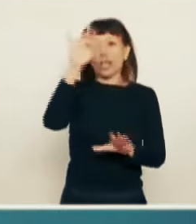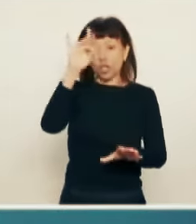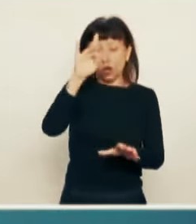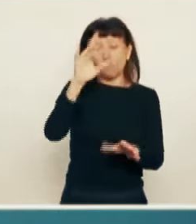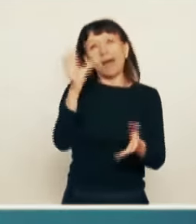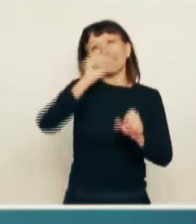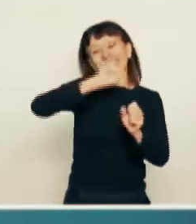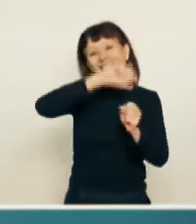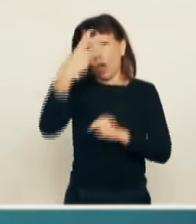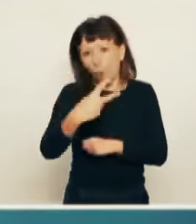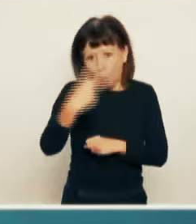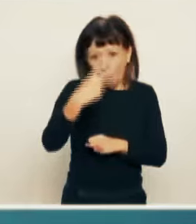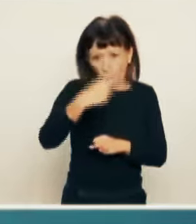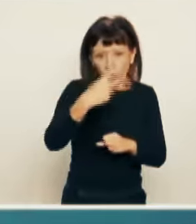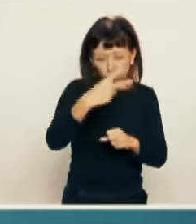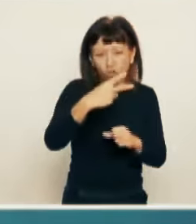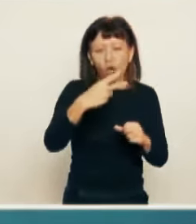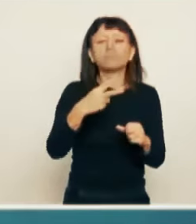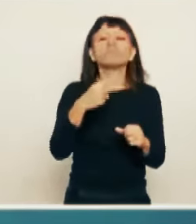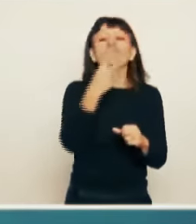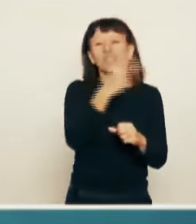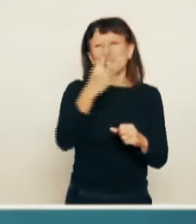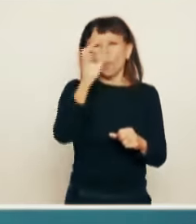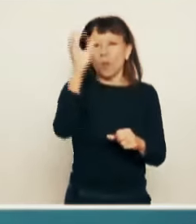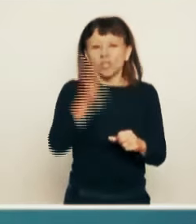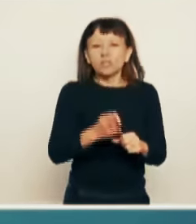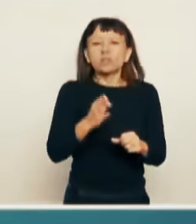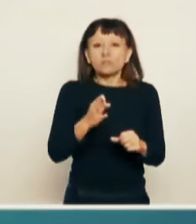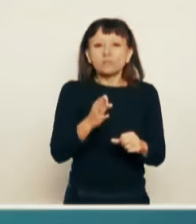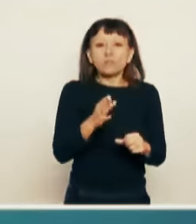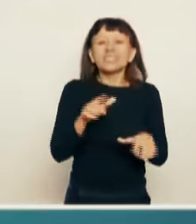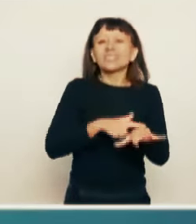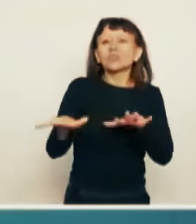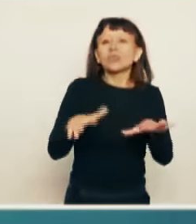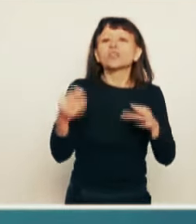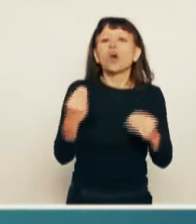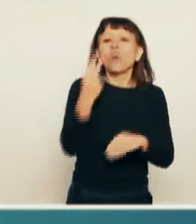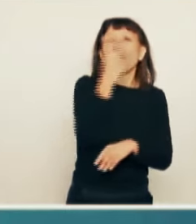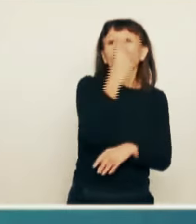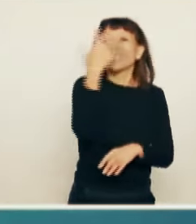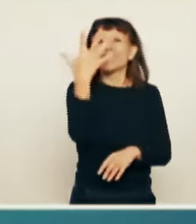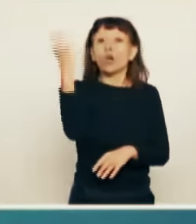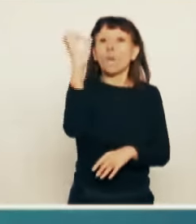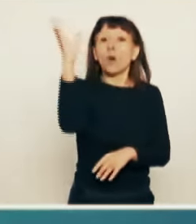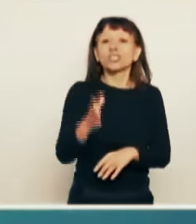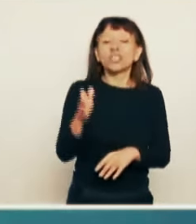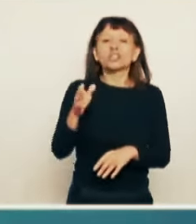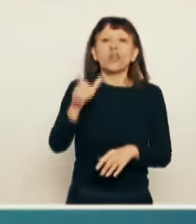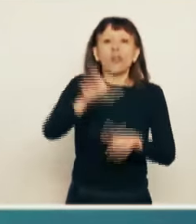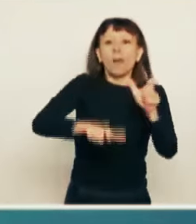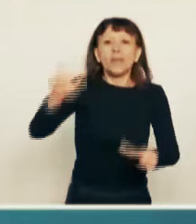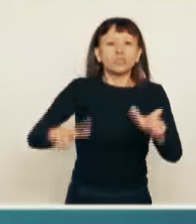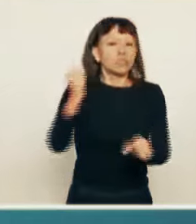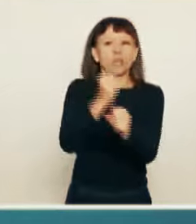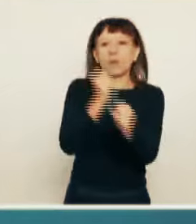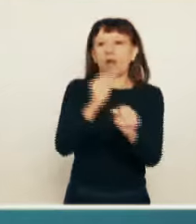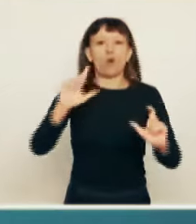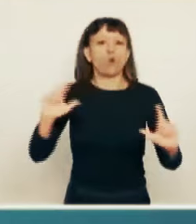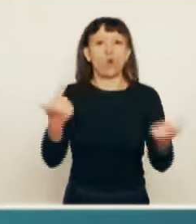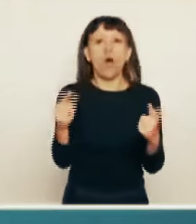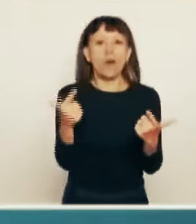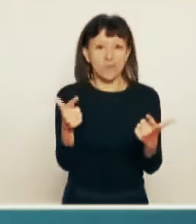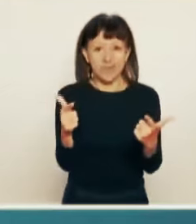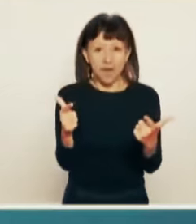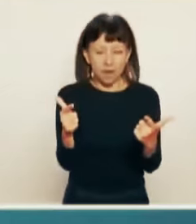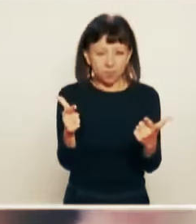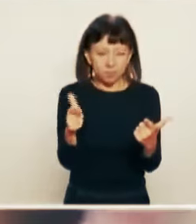día como hoy, había 25% de desocupados. Un cuarto de la población estaba desocupada. Y